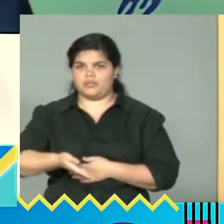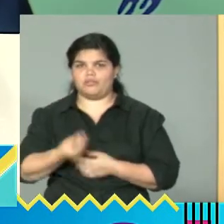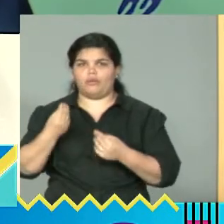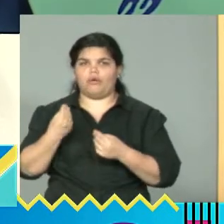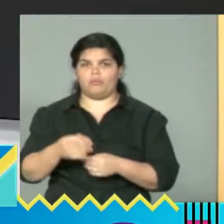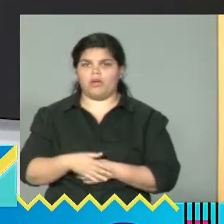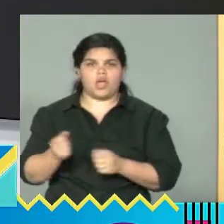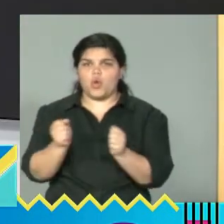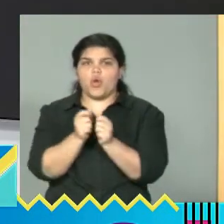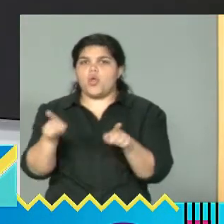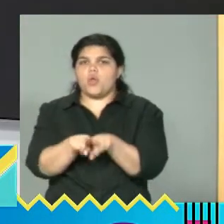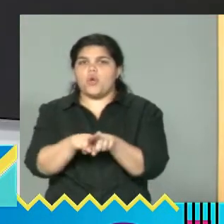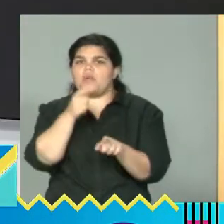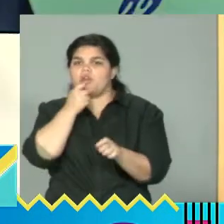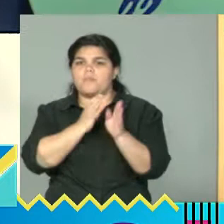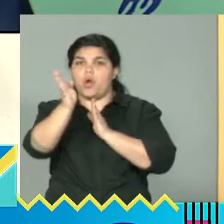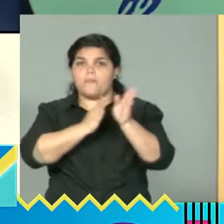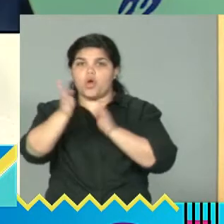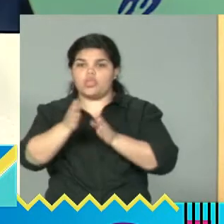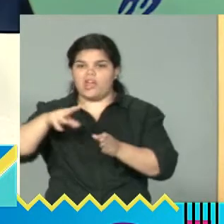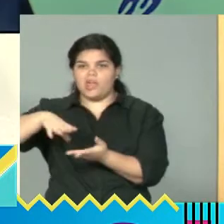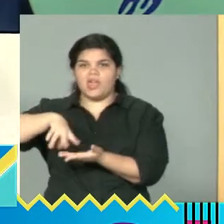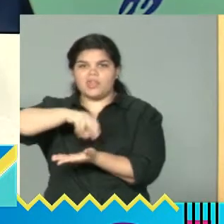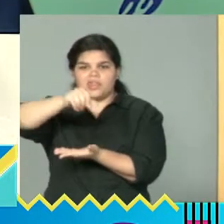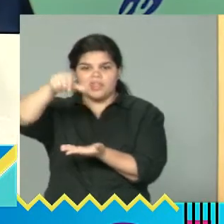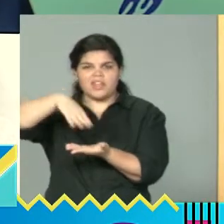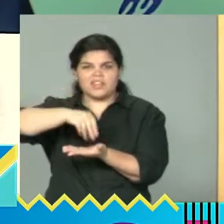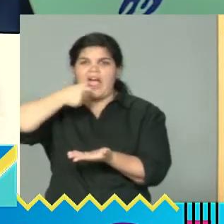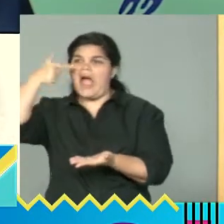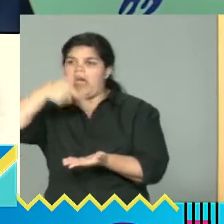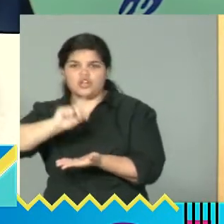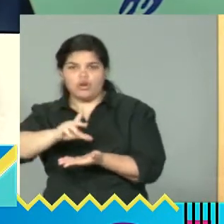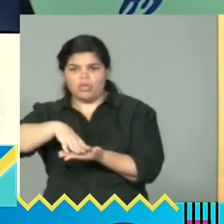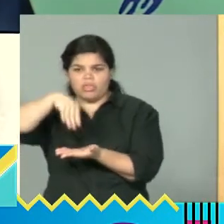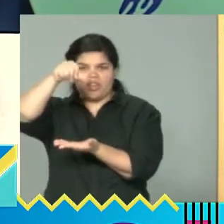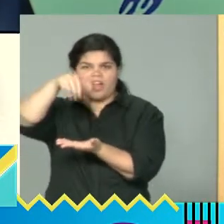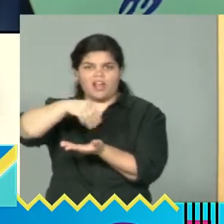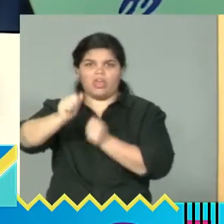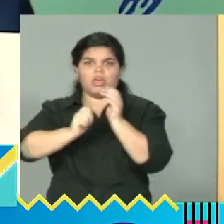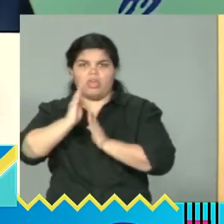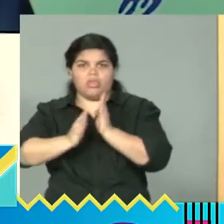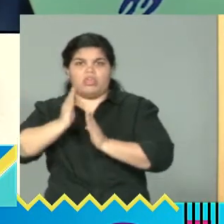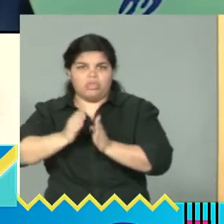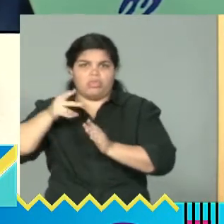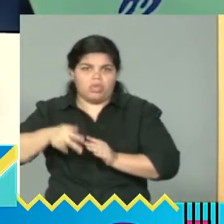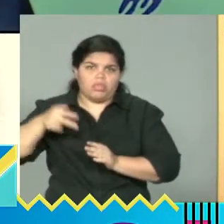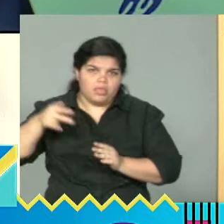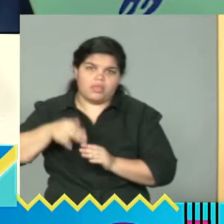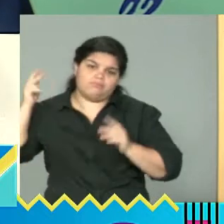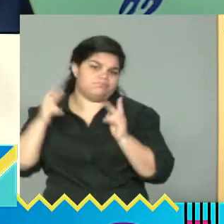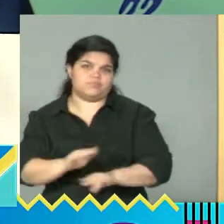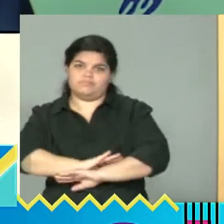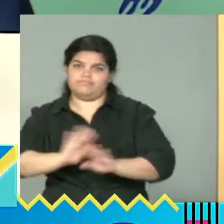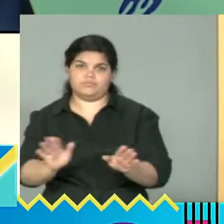arena. Deja de seguir andando. Es imposible, esto tiene que ser... Es más, ya tienen que estar pensando en qué momento